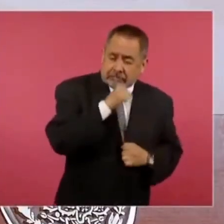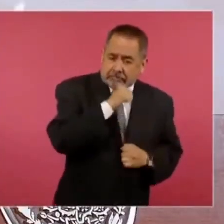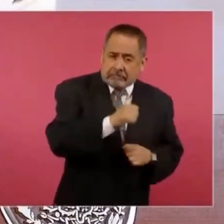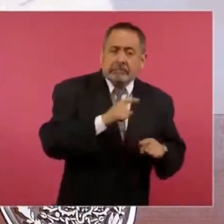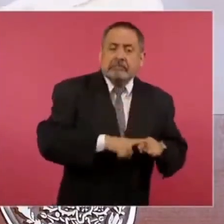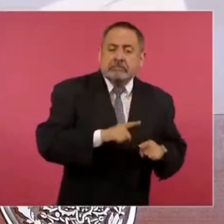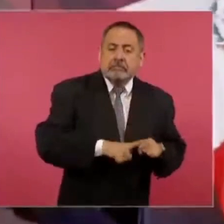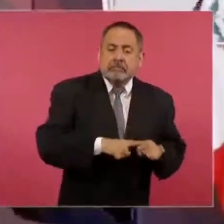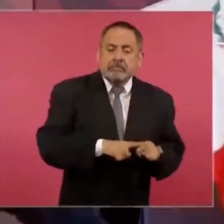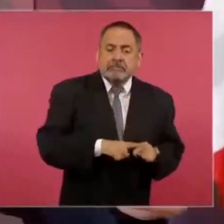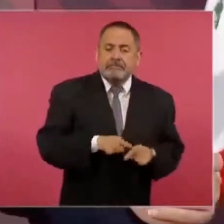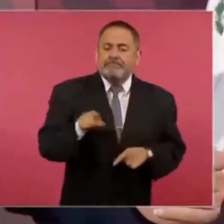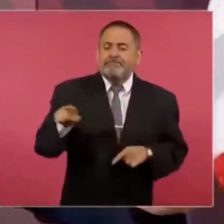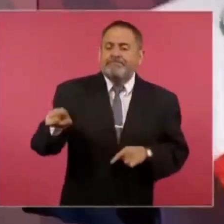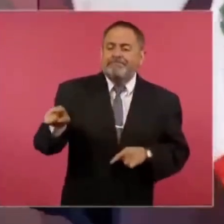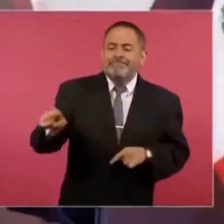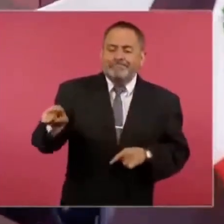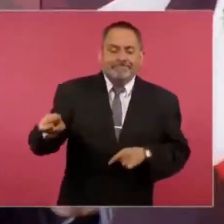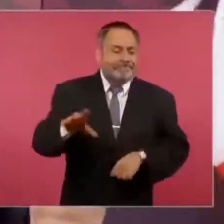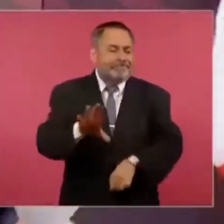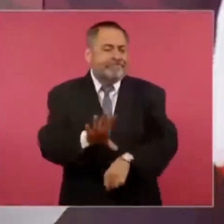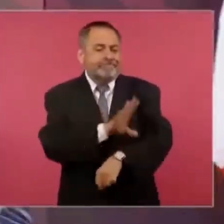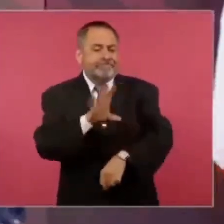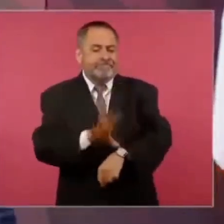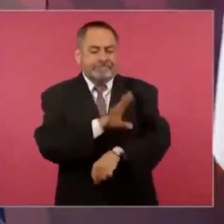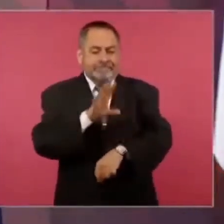era el negocio de la industria eléctrica.